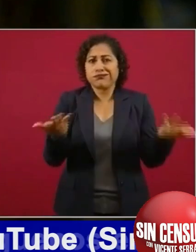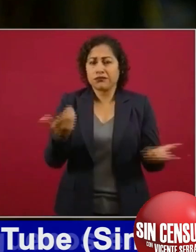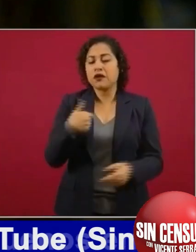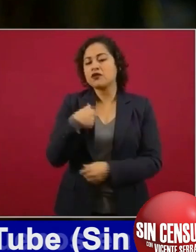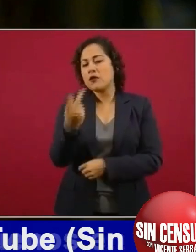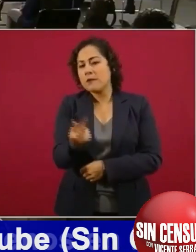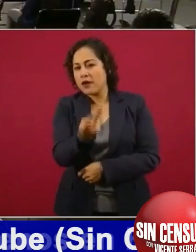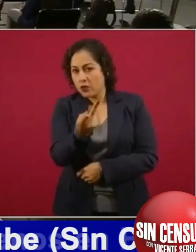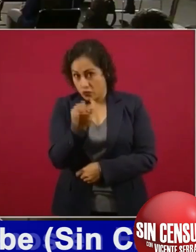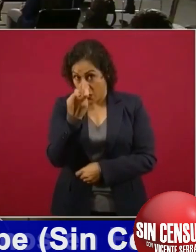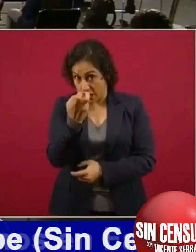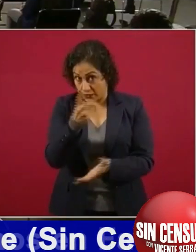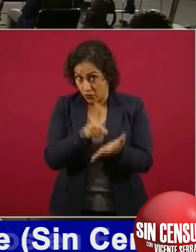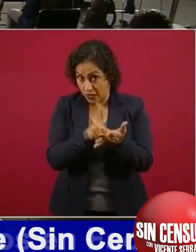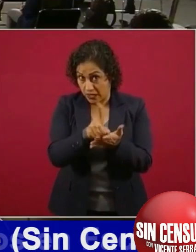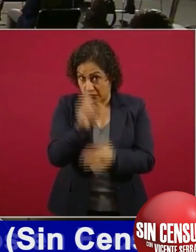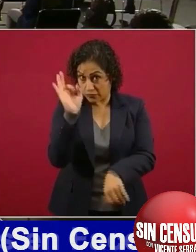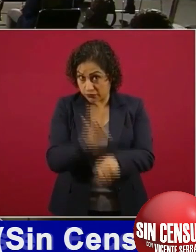señor presidente.